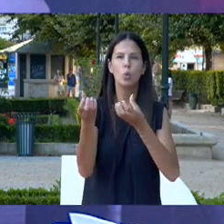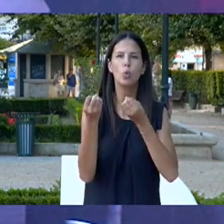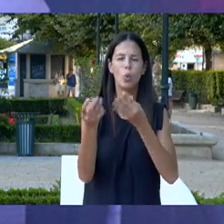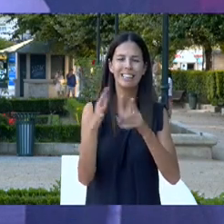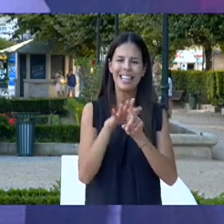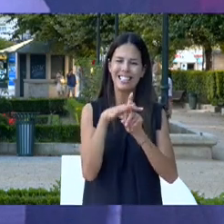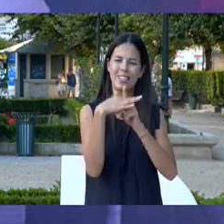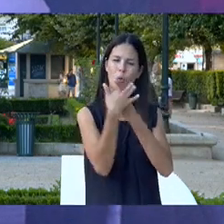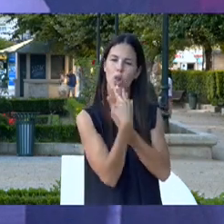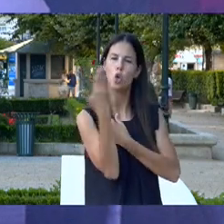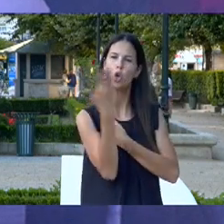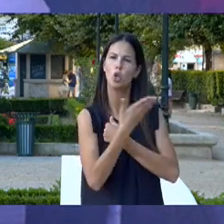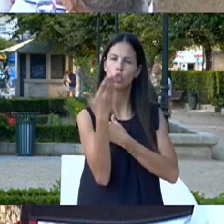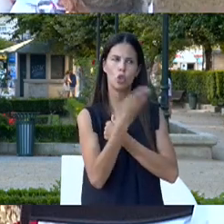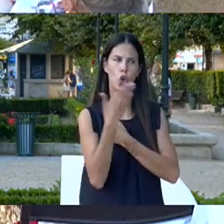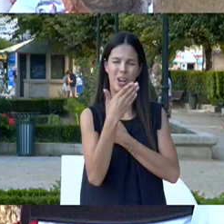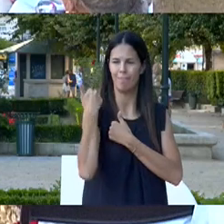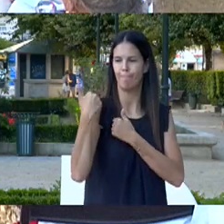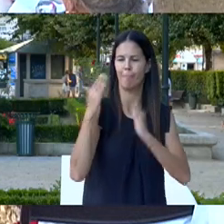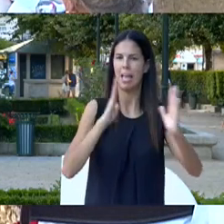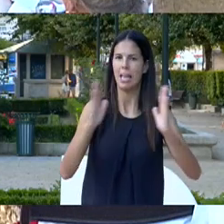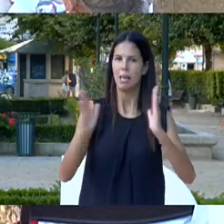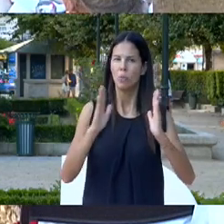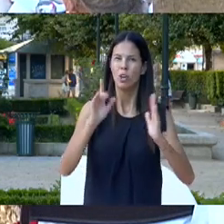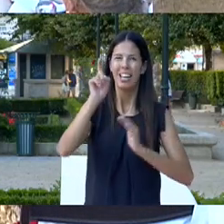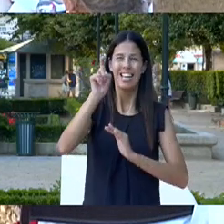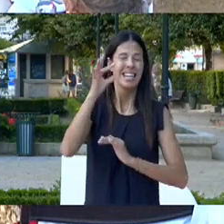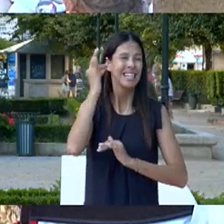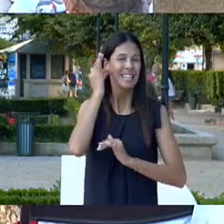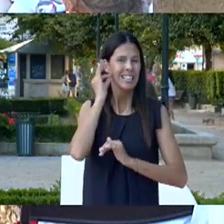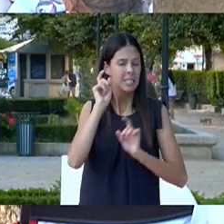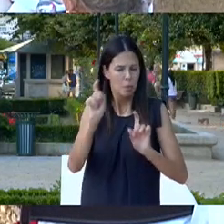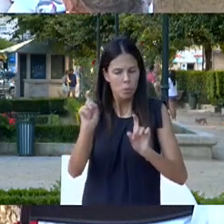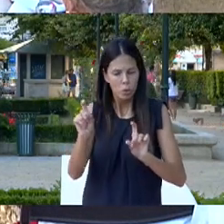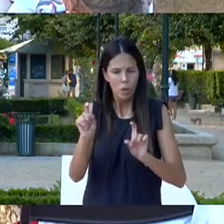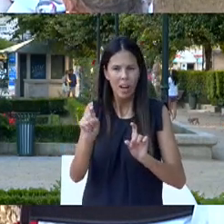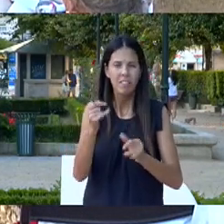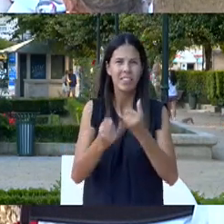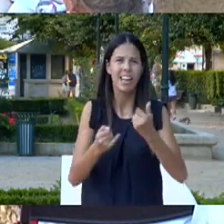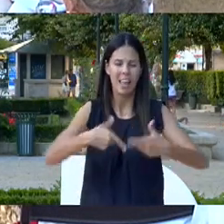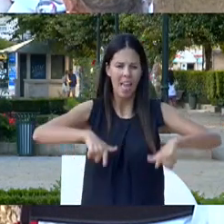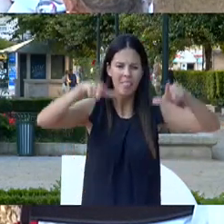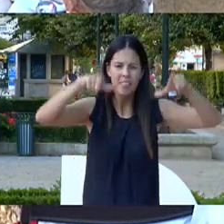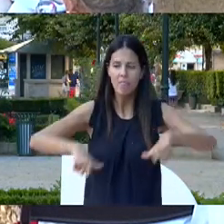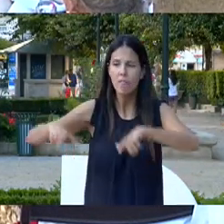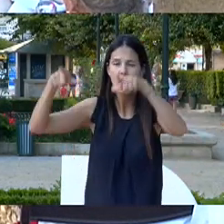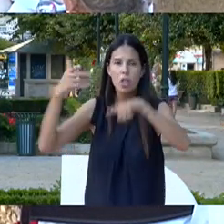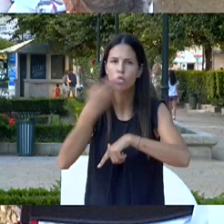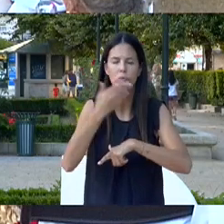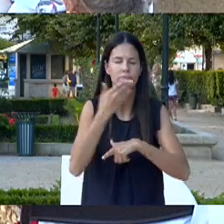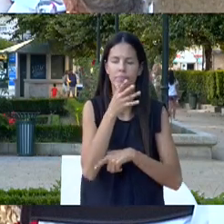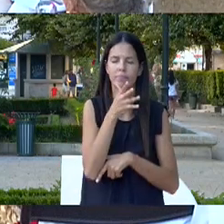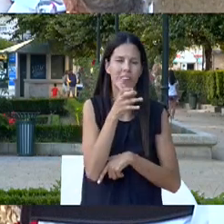como era a escola para que Ernestina ia ser mestra, era que as edificacións eran totalmente deficientes, non había